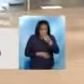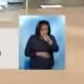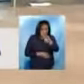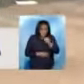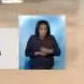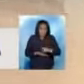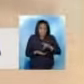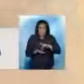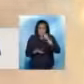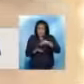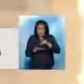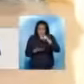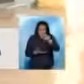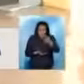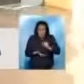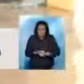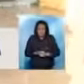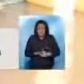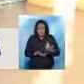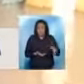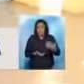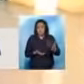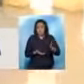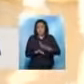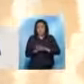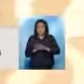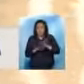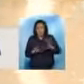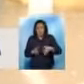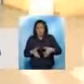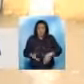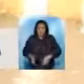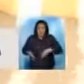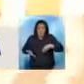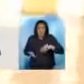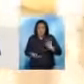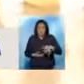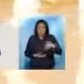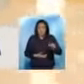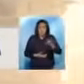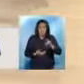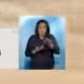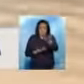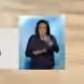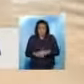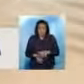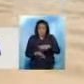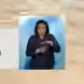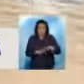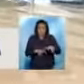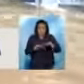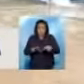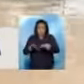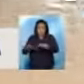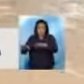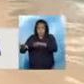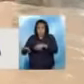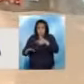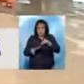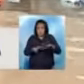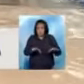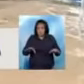Los medicamentos, es... productos sí. De higiene, pañales, tan útiles. Exacto. En estos momentos flotando.